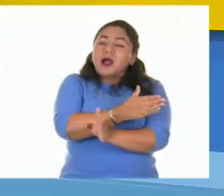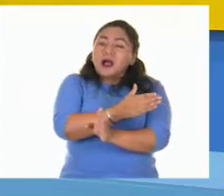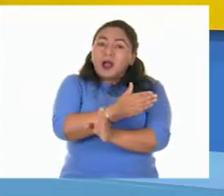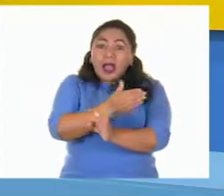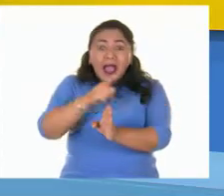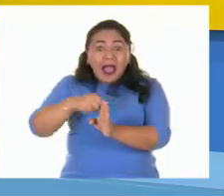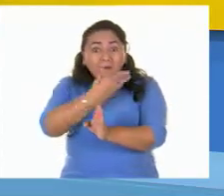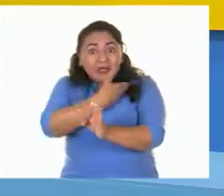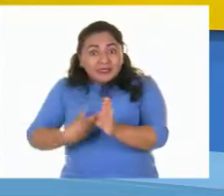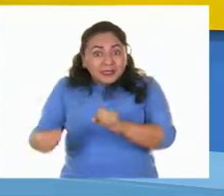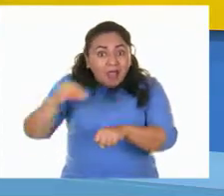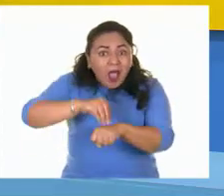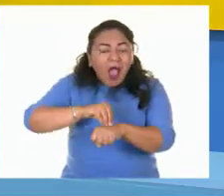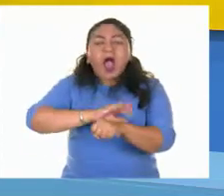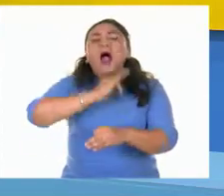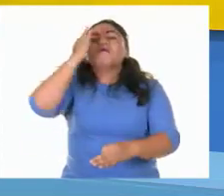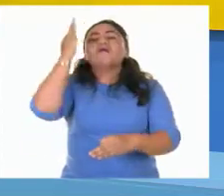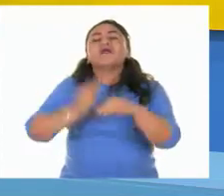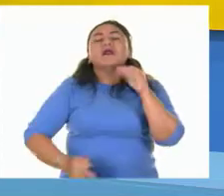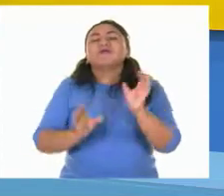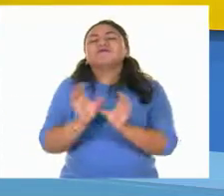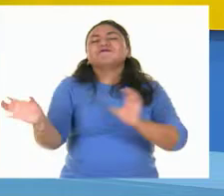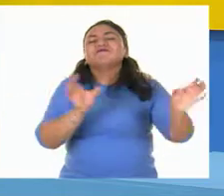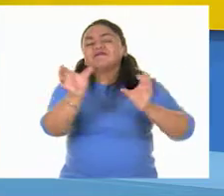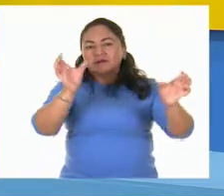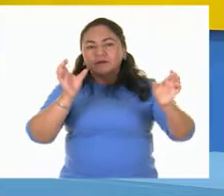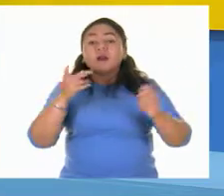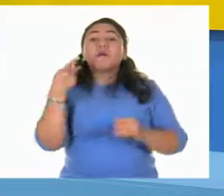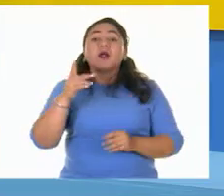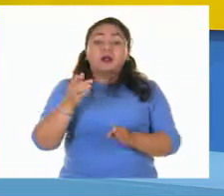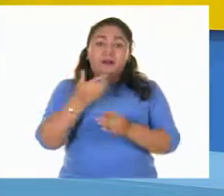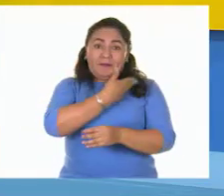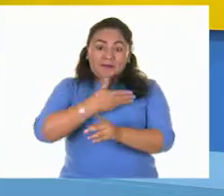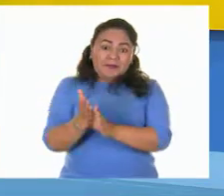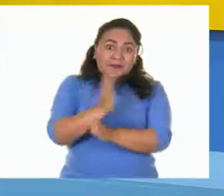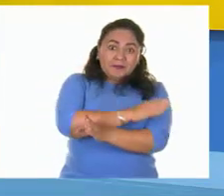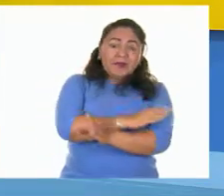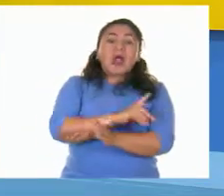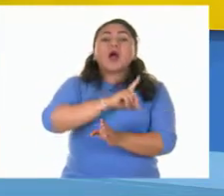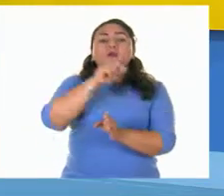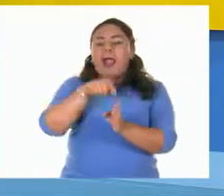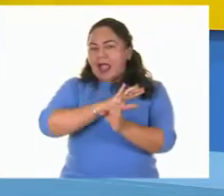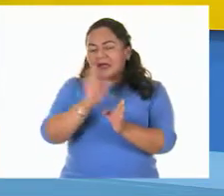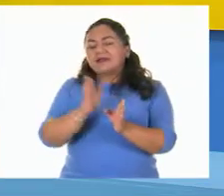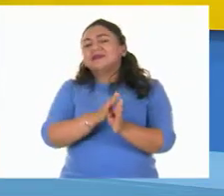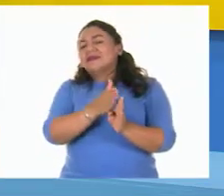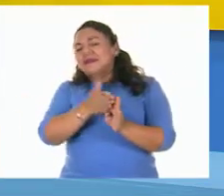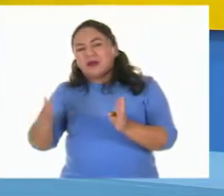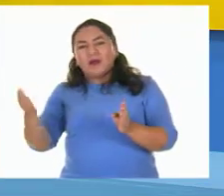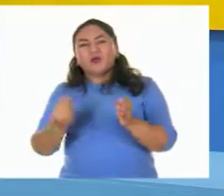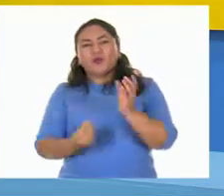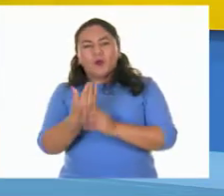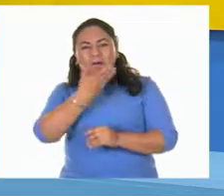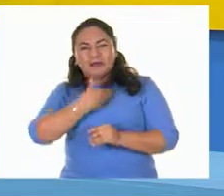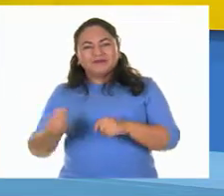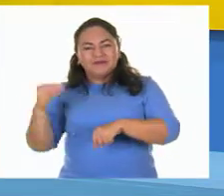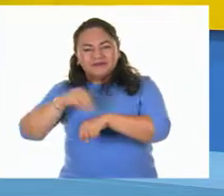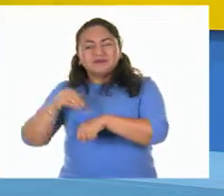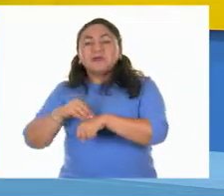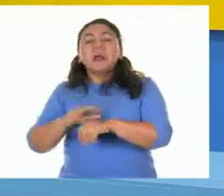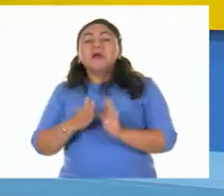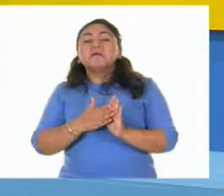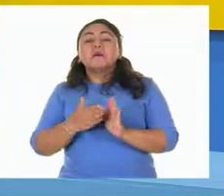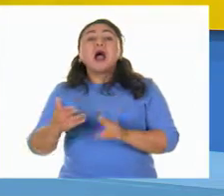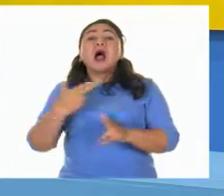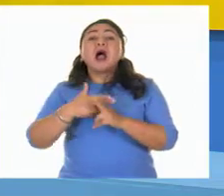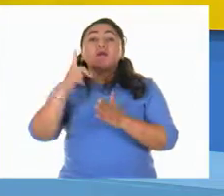gobierno. Aunque los gobiernos posteriores, la verdad es que no le dieron la misma continuidad. El reparto agrario terminó de manera oficial hasta el